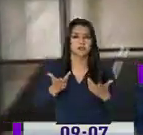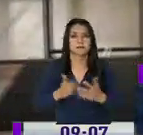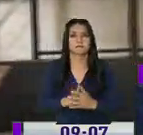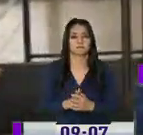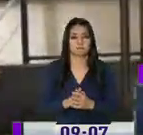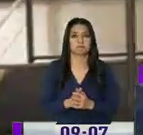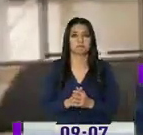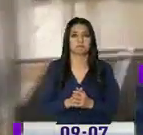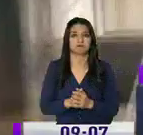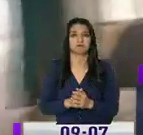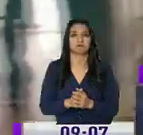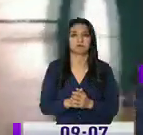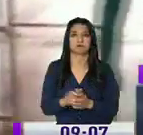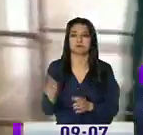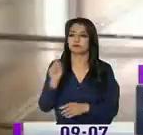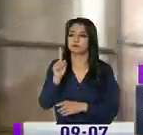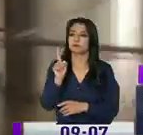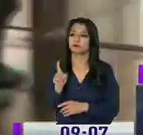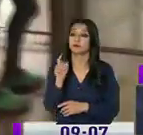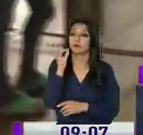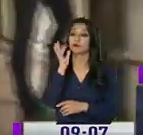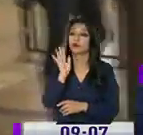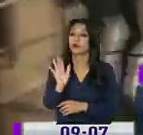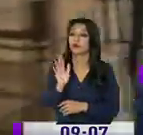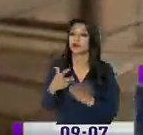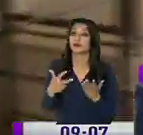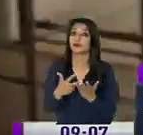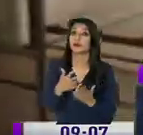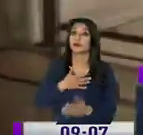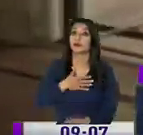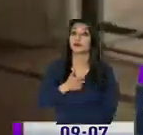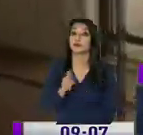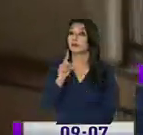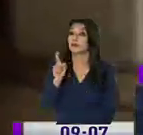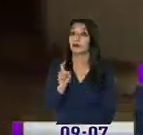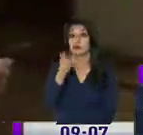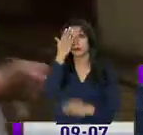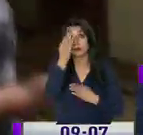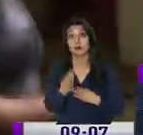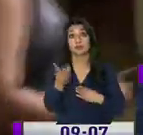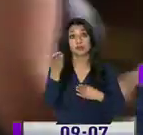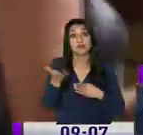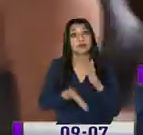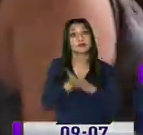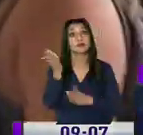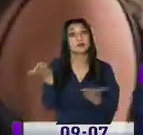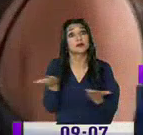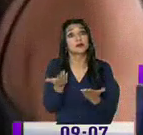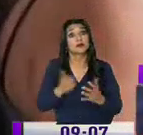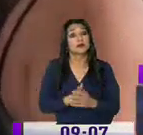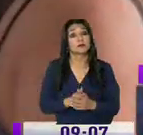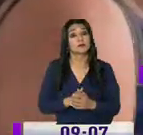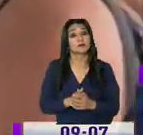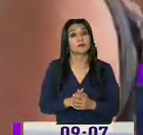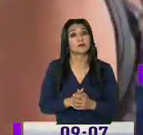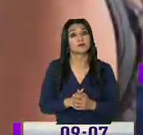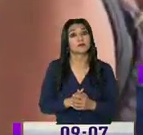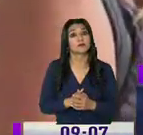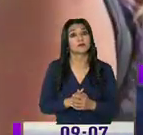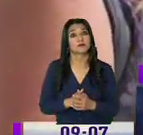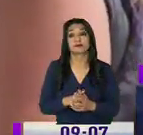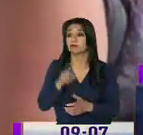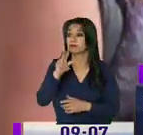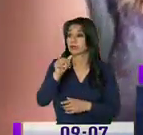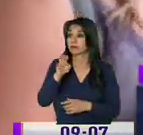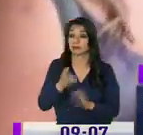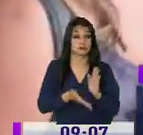trasladarse. Vamos a conversar con una de las usuarias de la terminal. ¿Cómo está? Buenos días, coméntenos, ¿hacia dónde se dirige? Pins. ¿No había podido